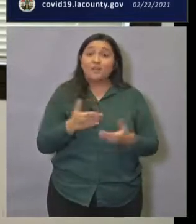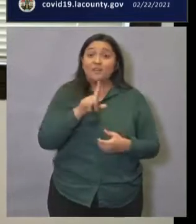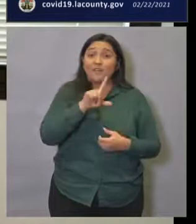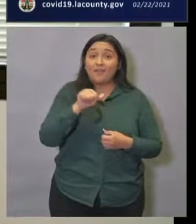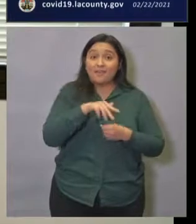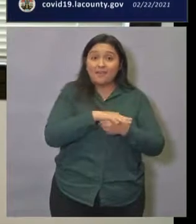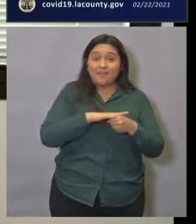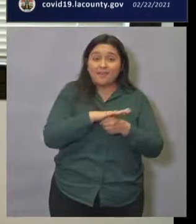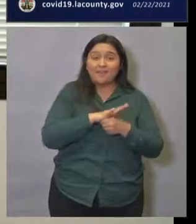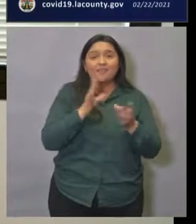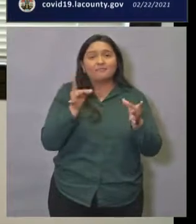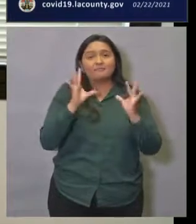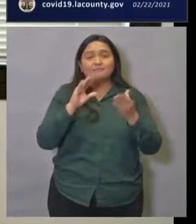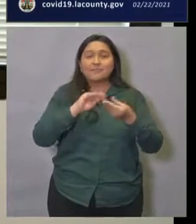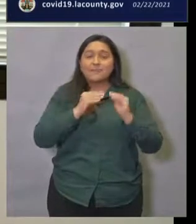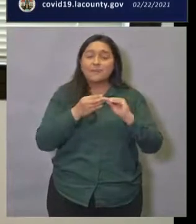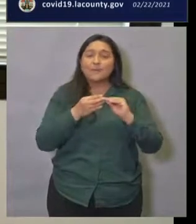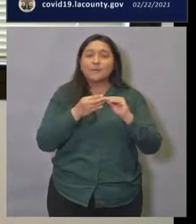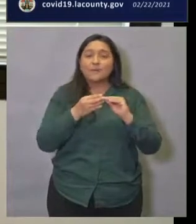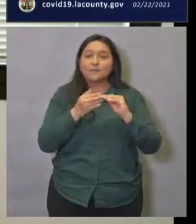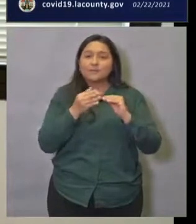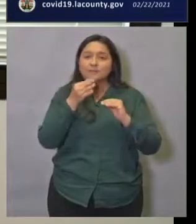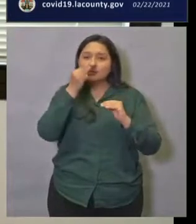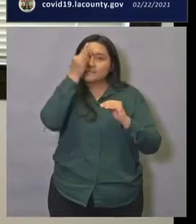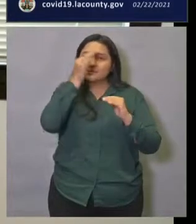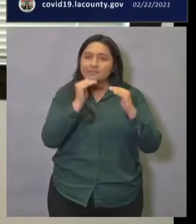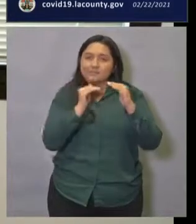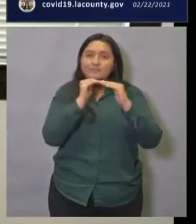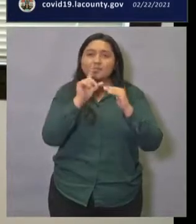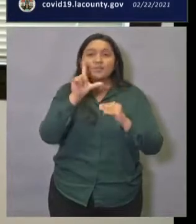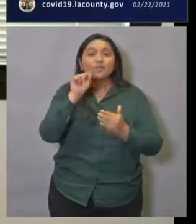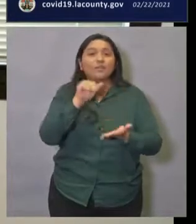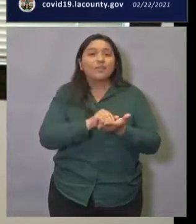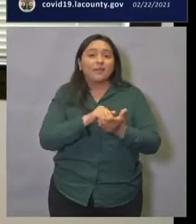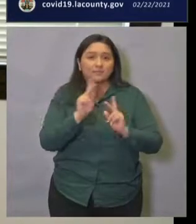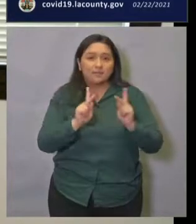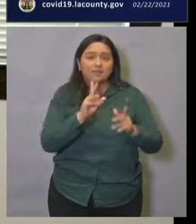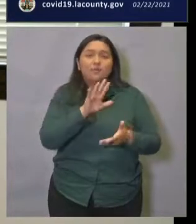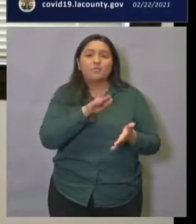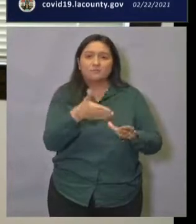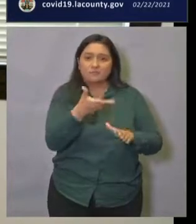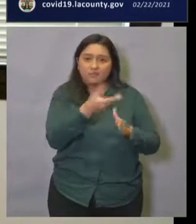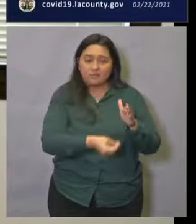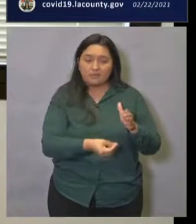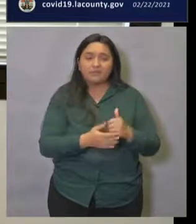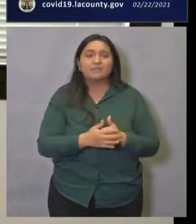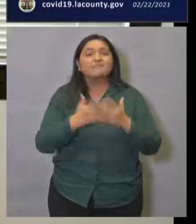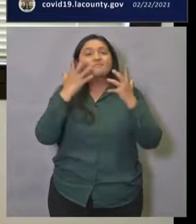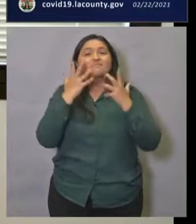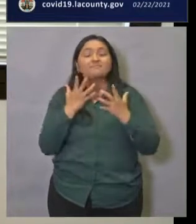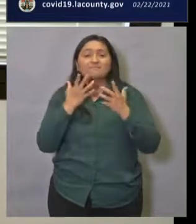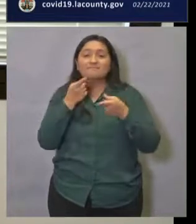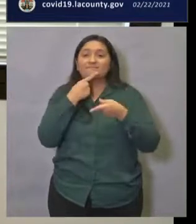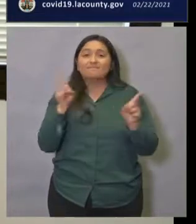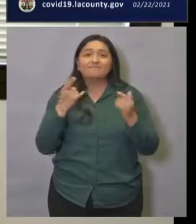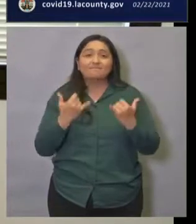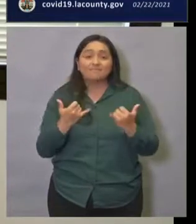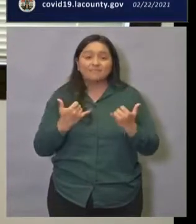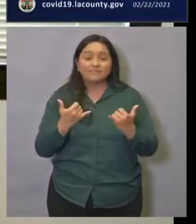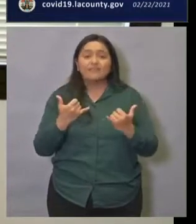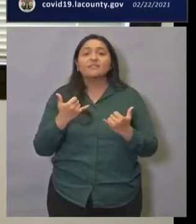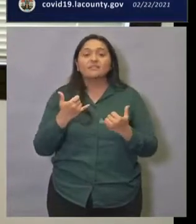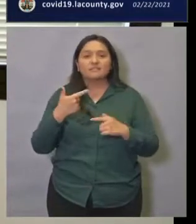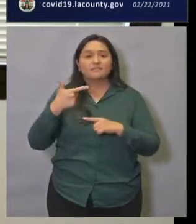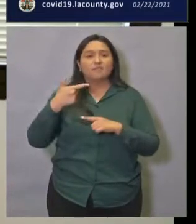terrible hito de las 20,000 muertes. Y hoy nos entristece informar que 21 personas más han